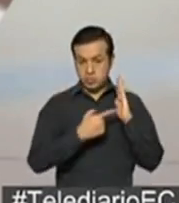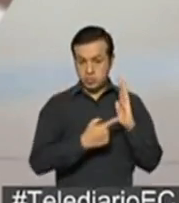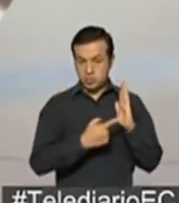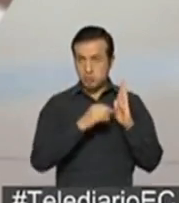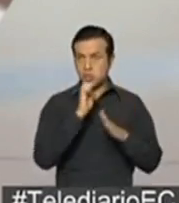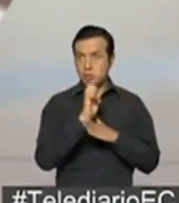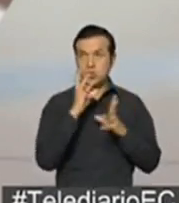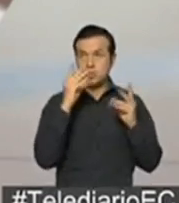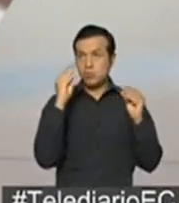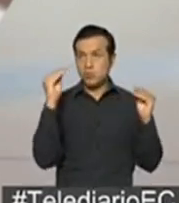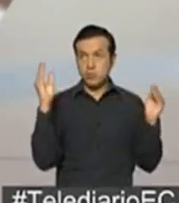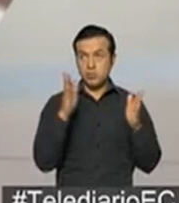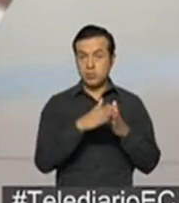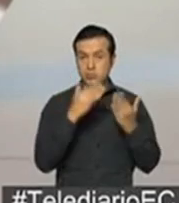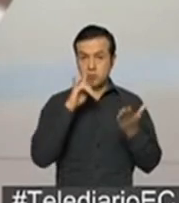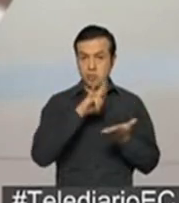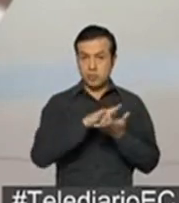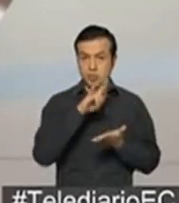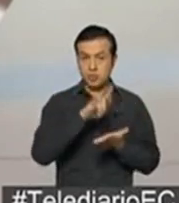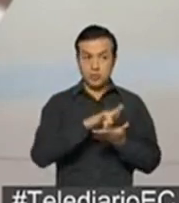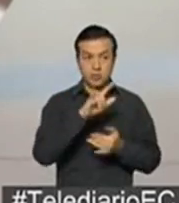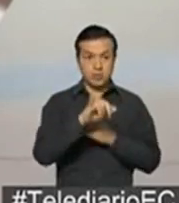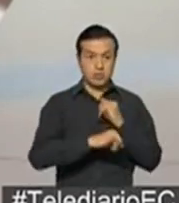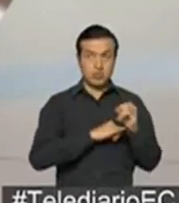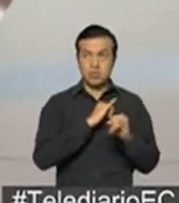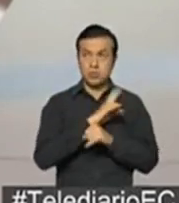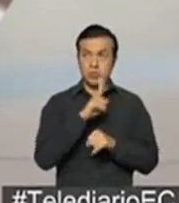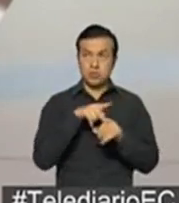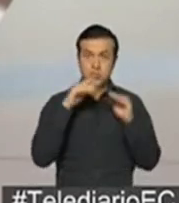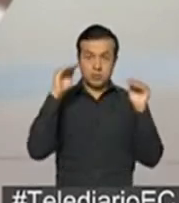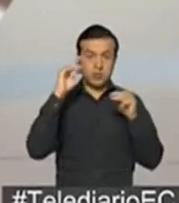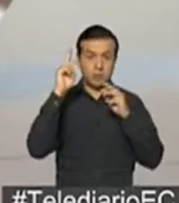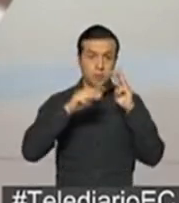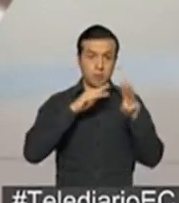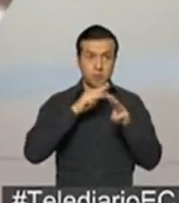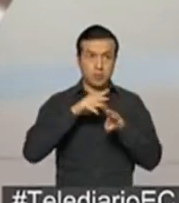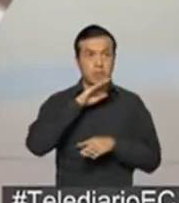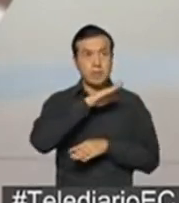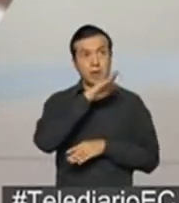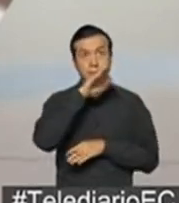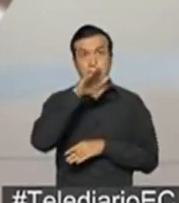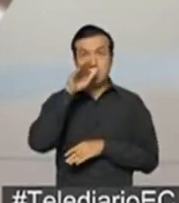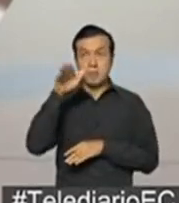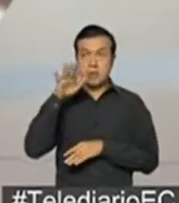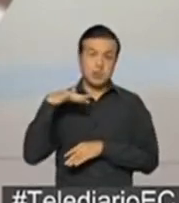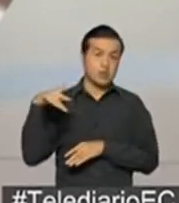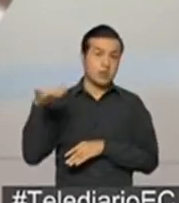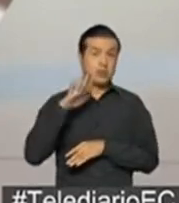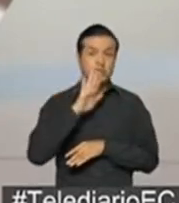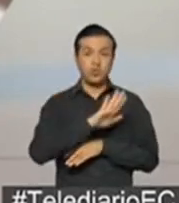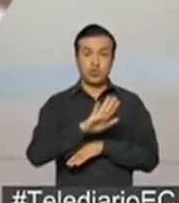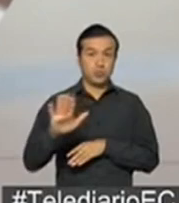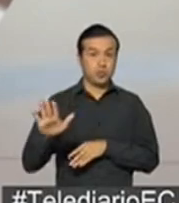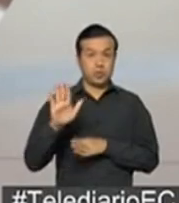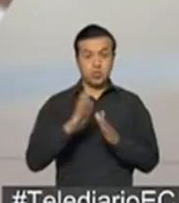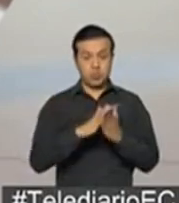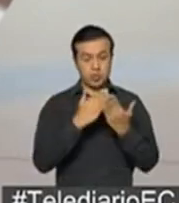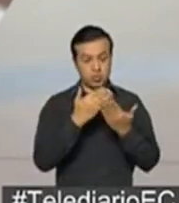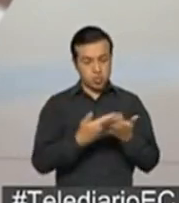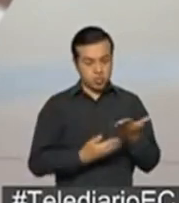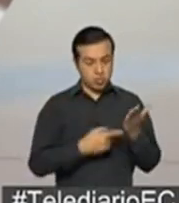son, la mayoría son líneas aéreas internacionales de alto nivel que vuelan por todo el mundo. Y el hecho de ya estar en su mapa,